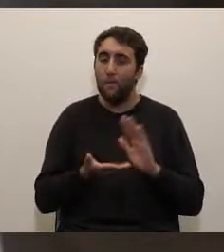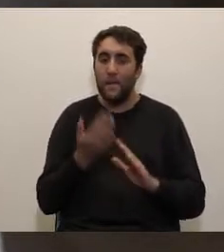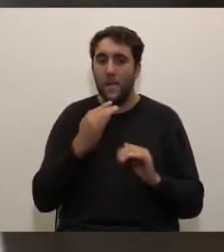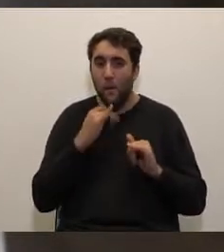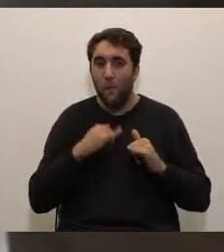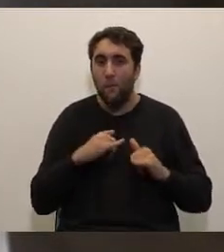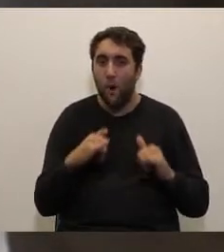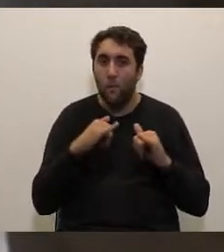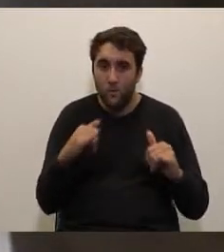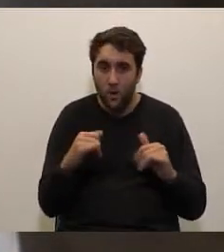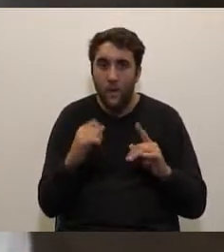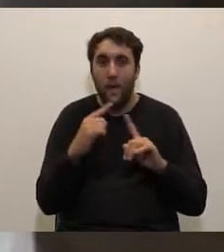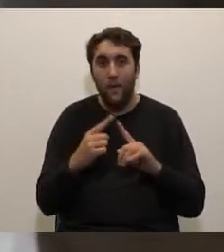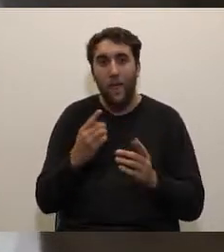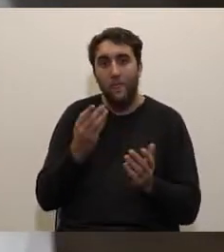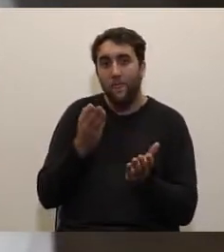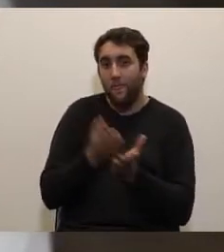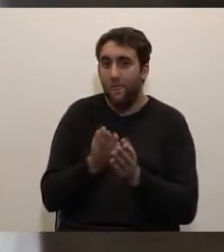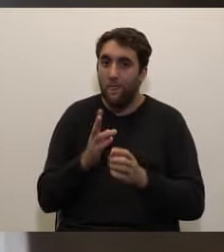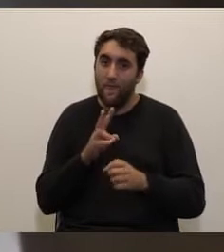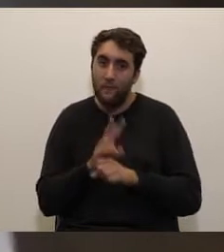promoción y defensa